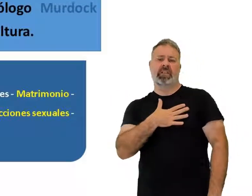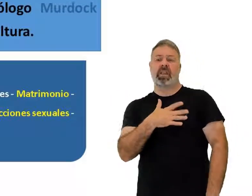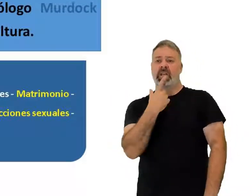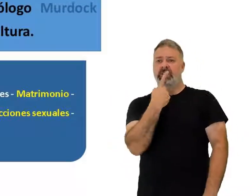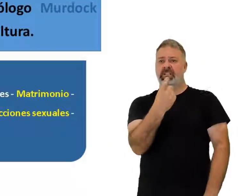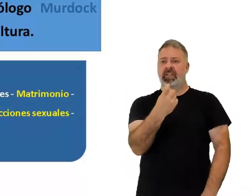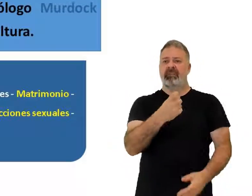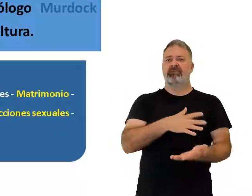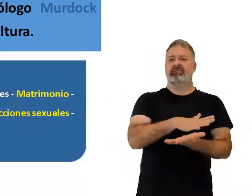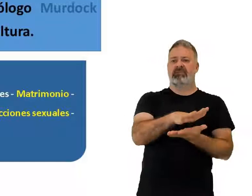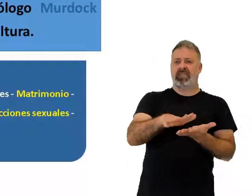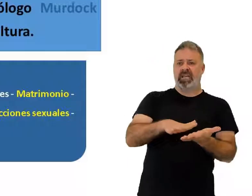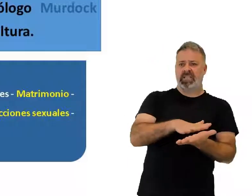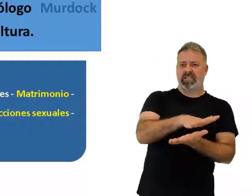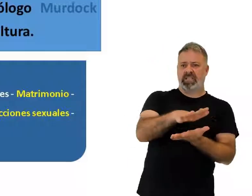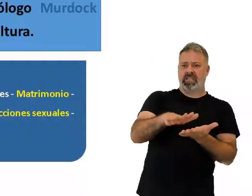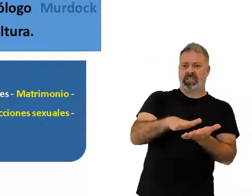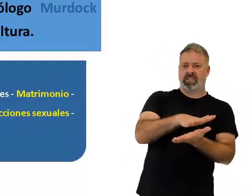necesidades